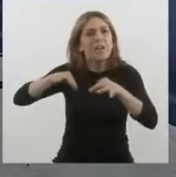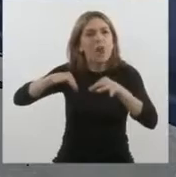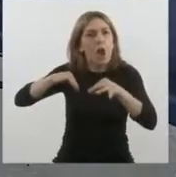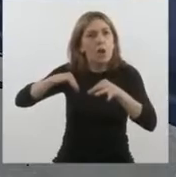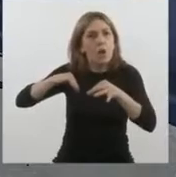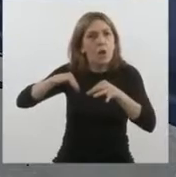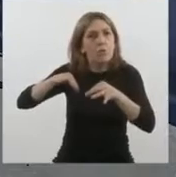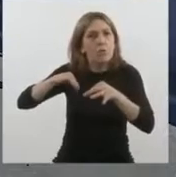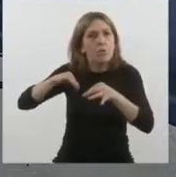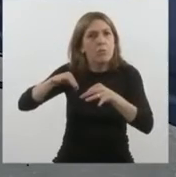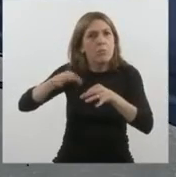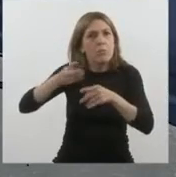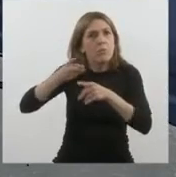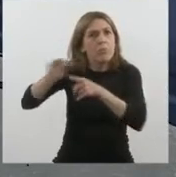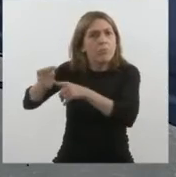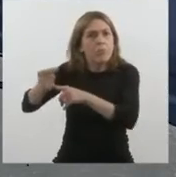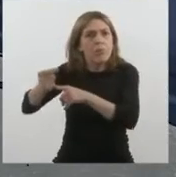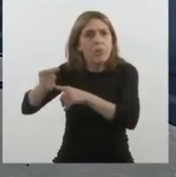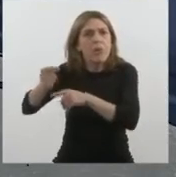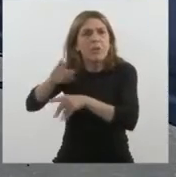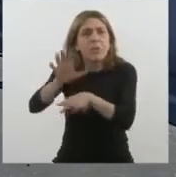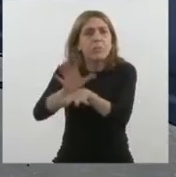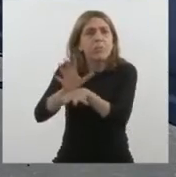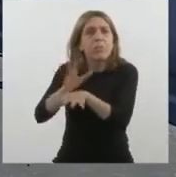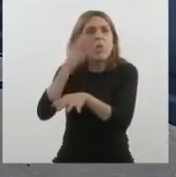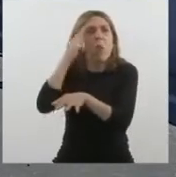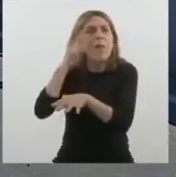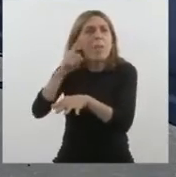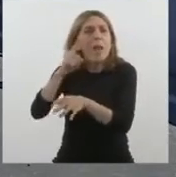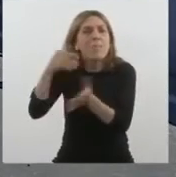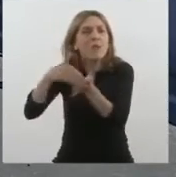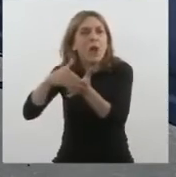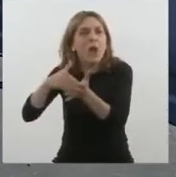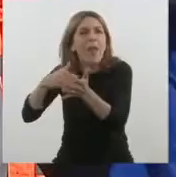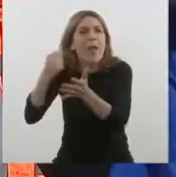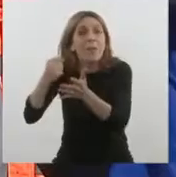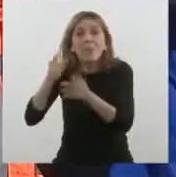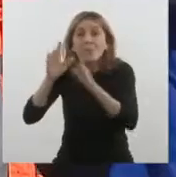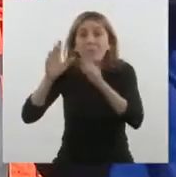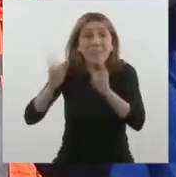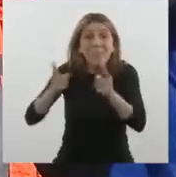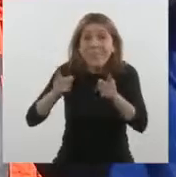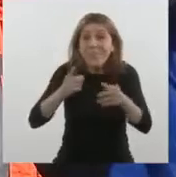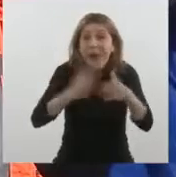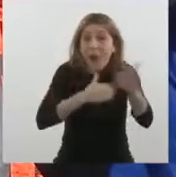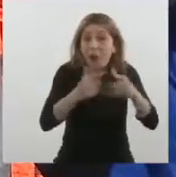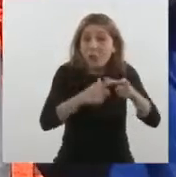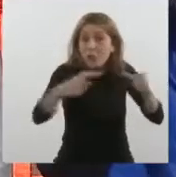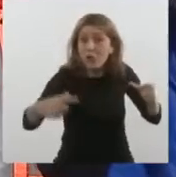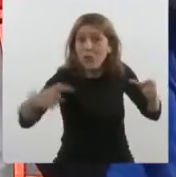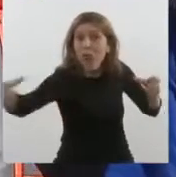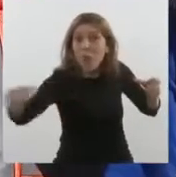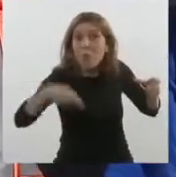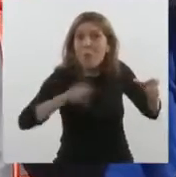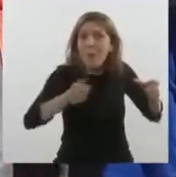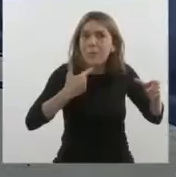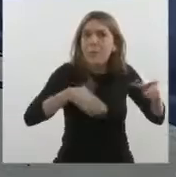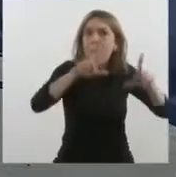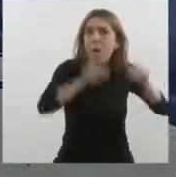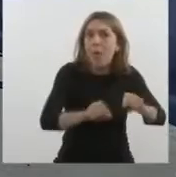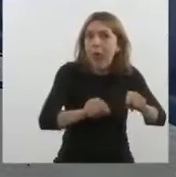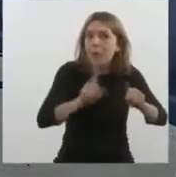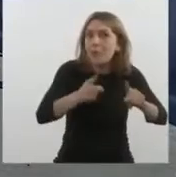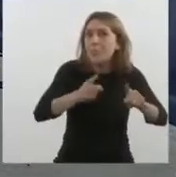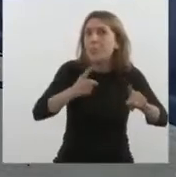obra. La misma obra, varios años después y con pandemia en el medio.